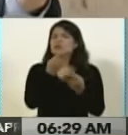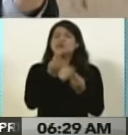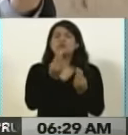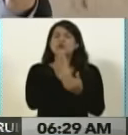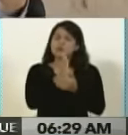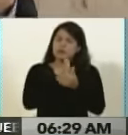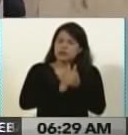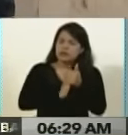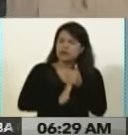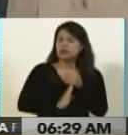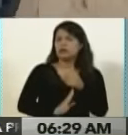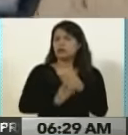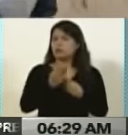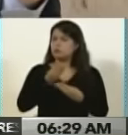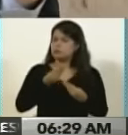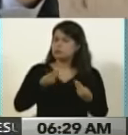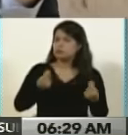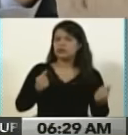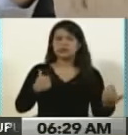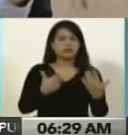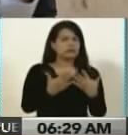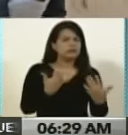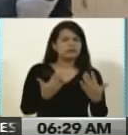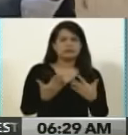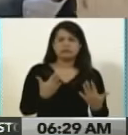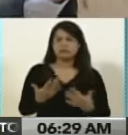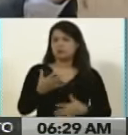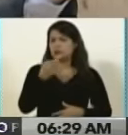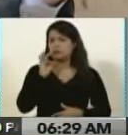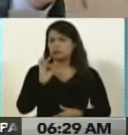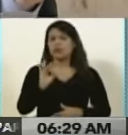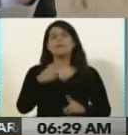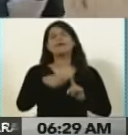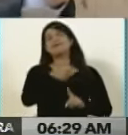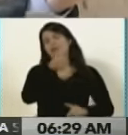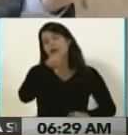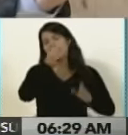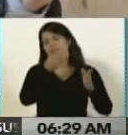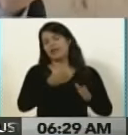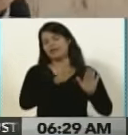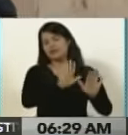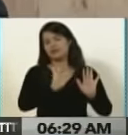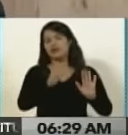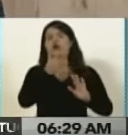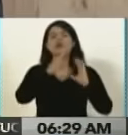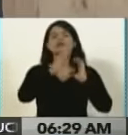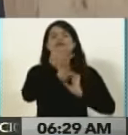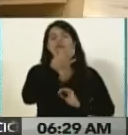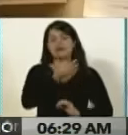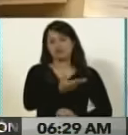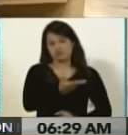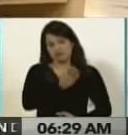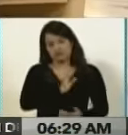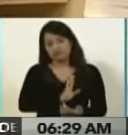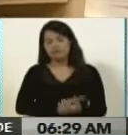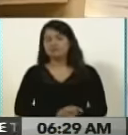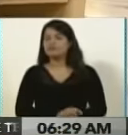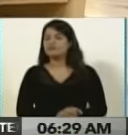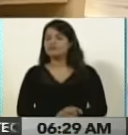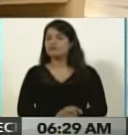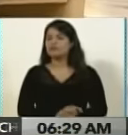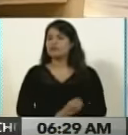humilde y de fácil trato. Bueno, además periodista, de fácil comunicación, ¿no?